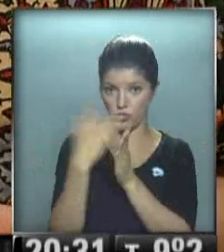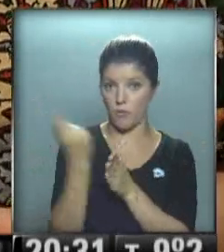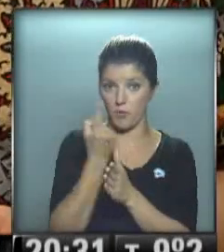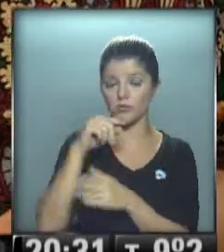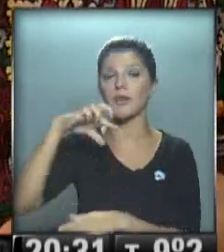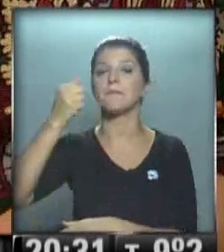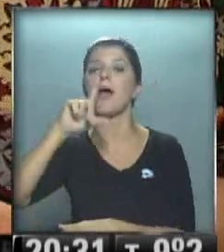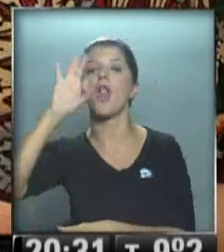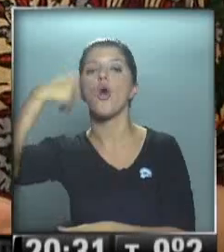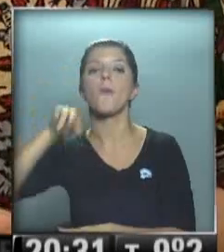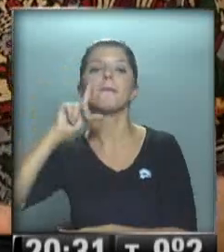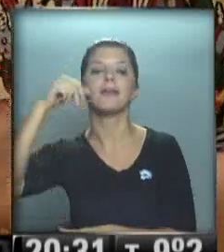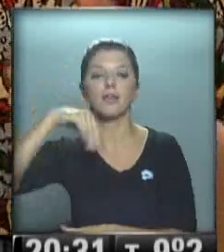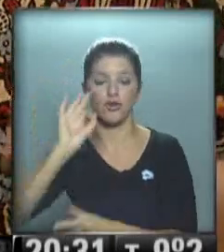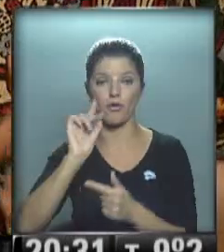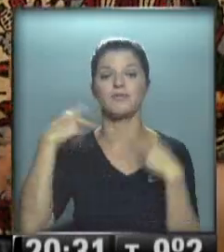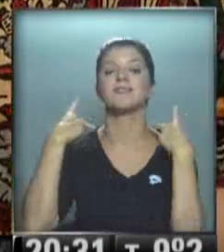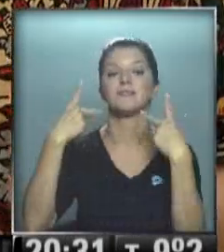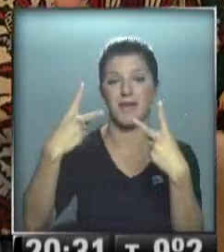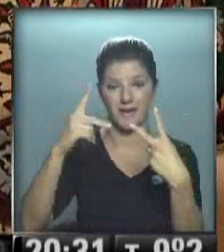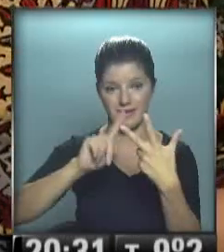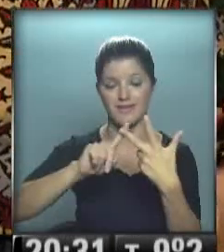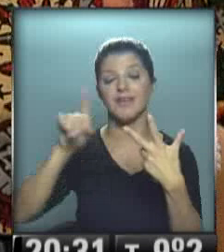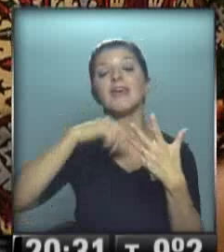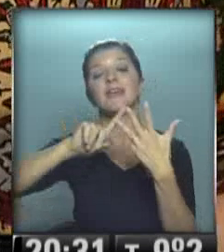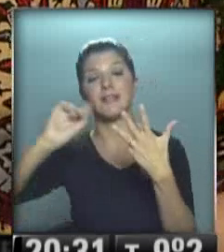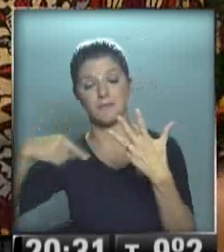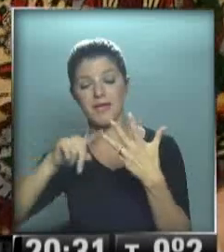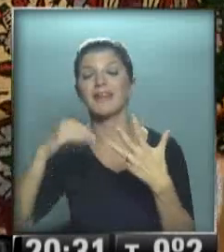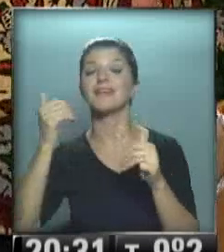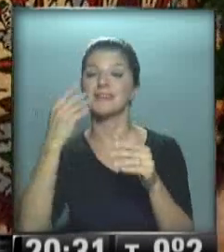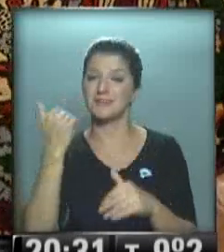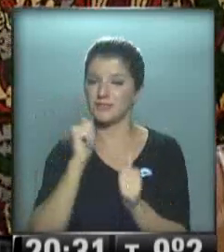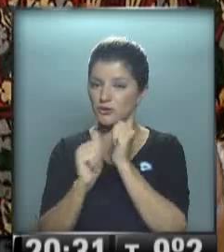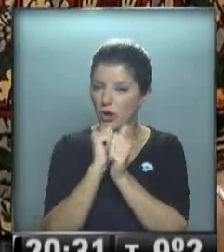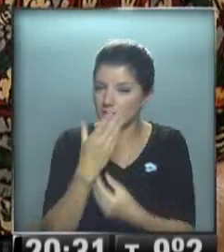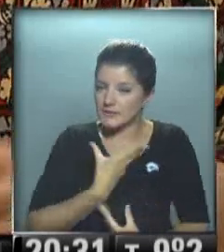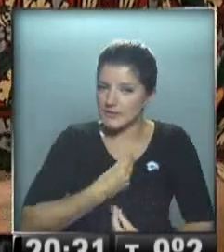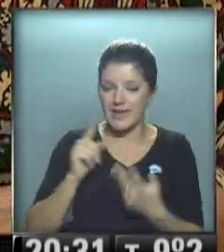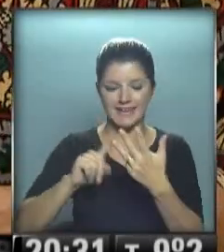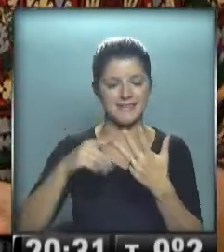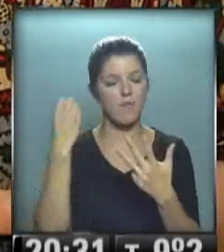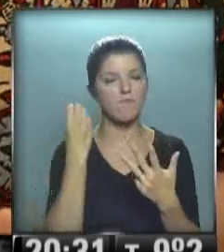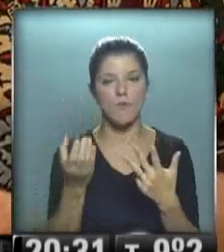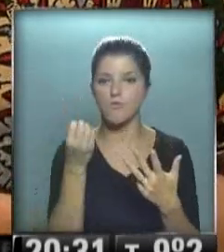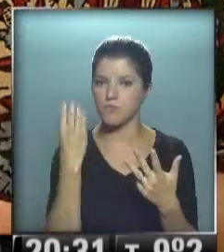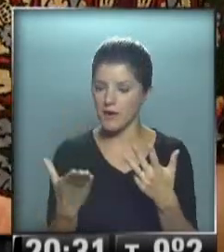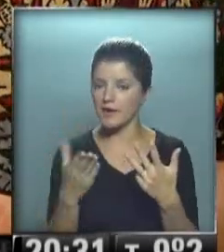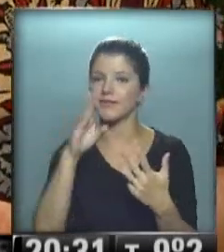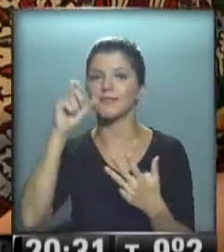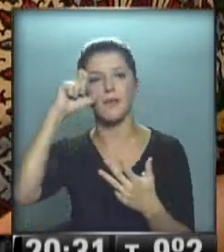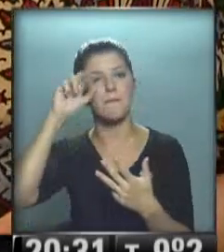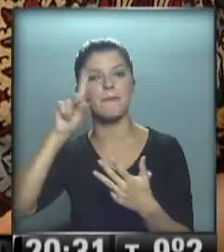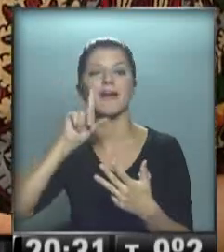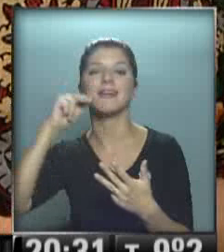actuación que es viaje a Tom bucu llega también historia del miedo qué brillante película que ha pasado por Berlín